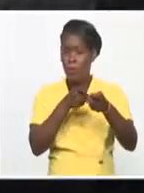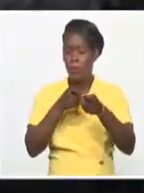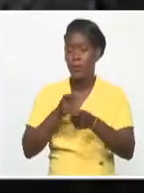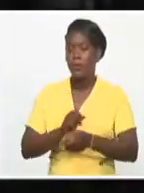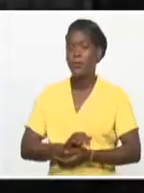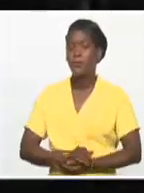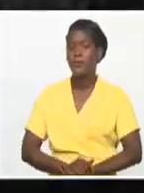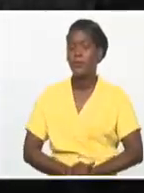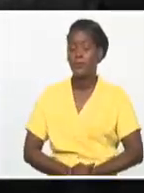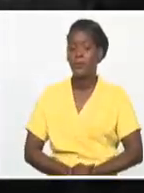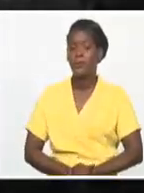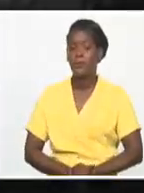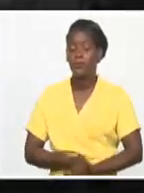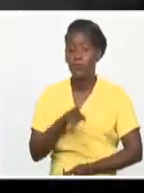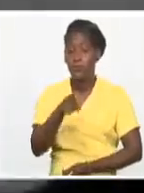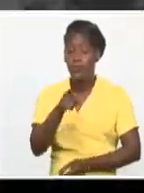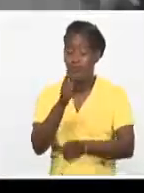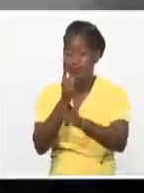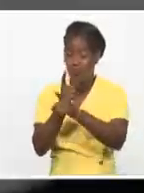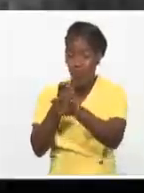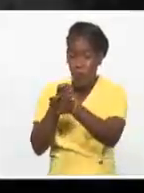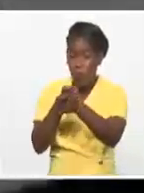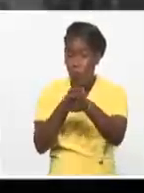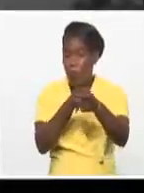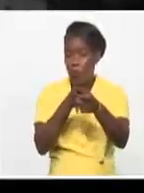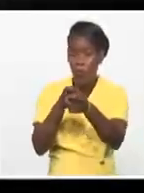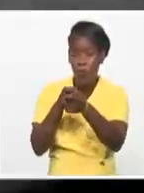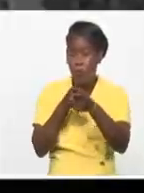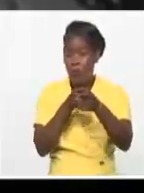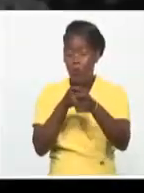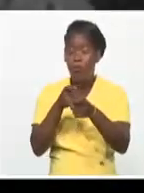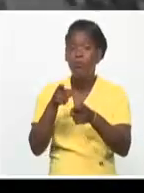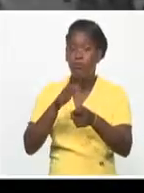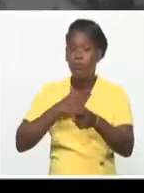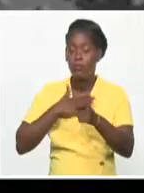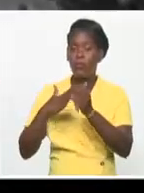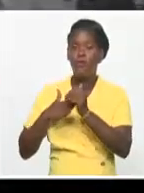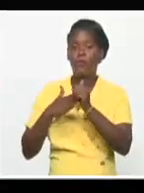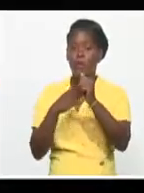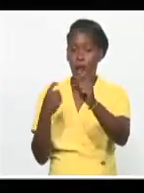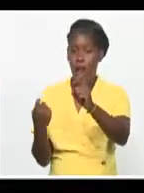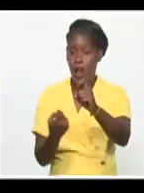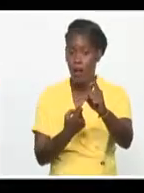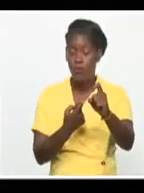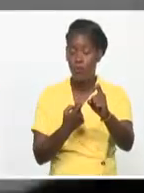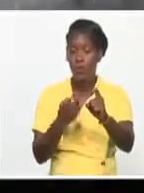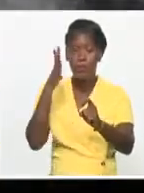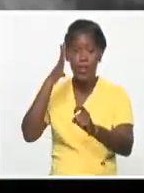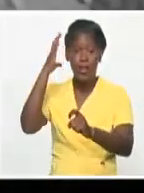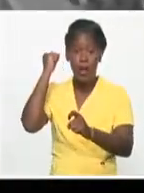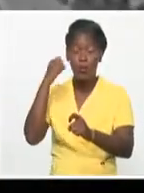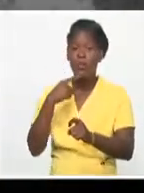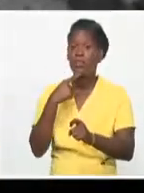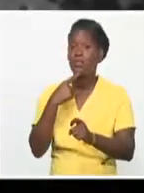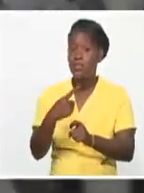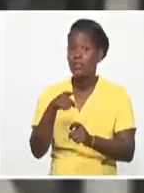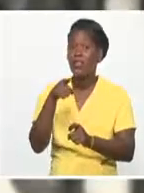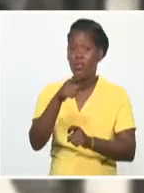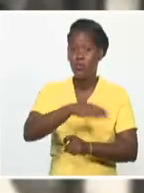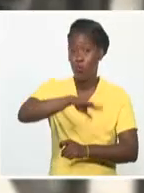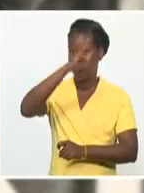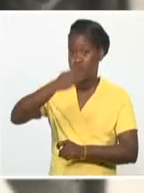el encuentro de uvero nos dio categoría de tropa experimentada la firmaría raúl sobre aquel combate en la costa sur del oriente de